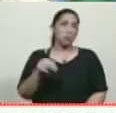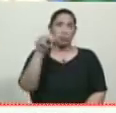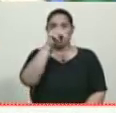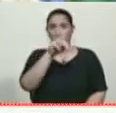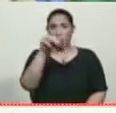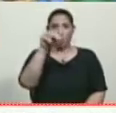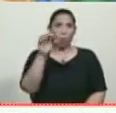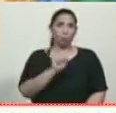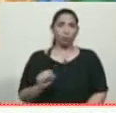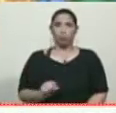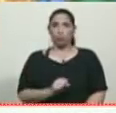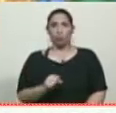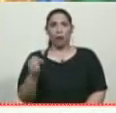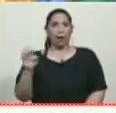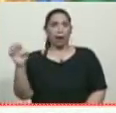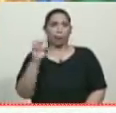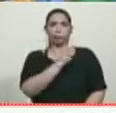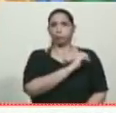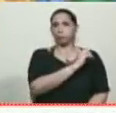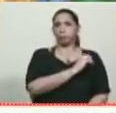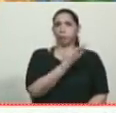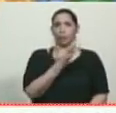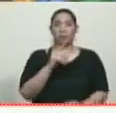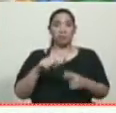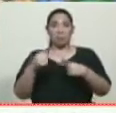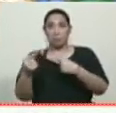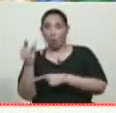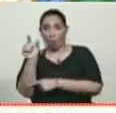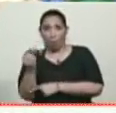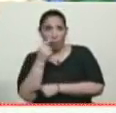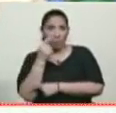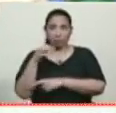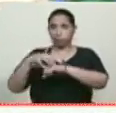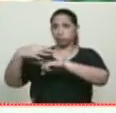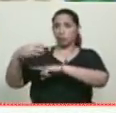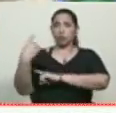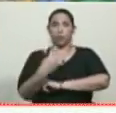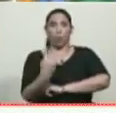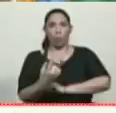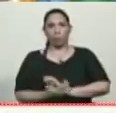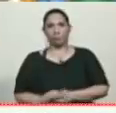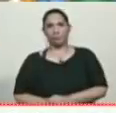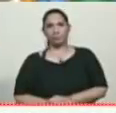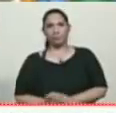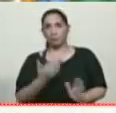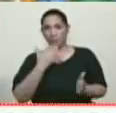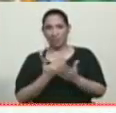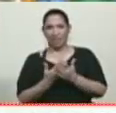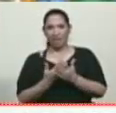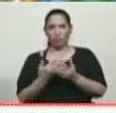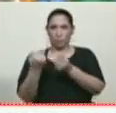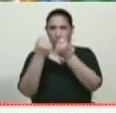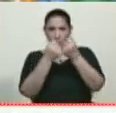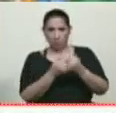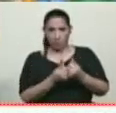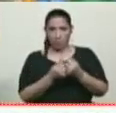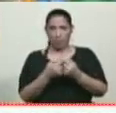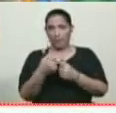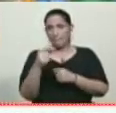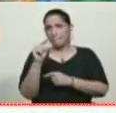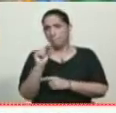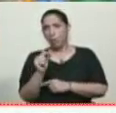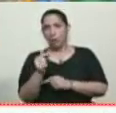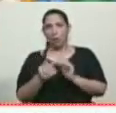Raleigh se tiene que retirar y deja a Berrío por un rescate muy poco importante.